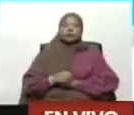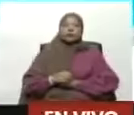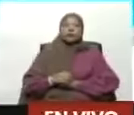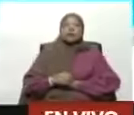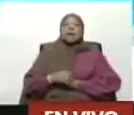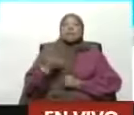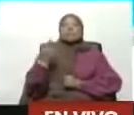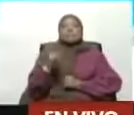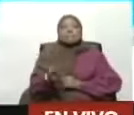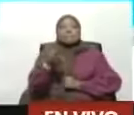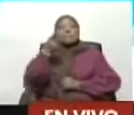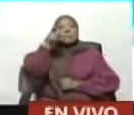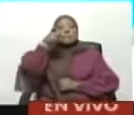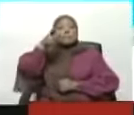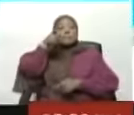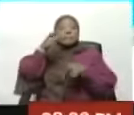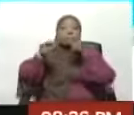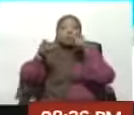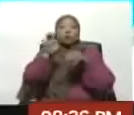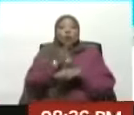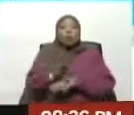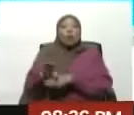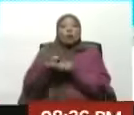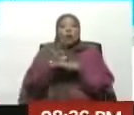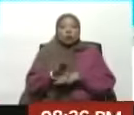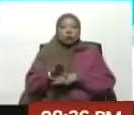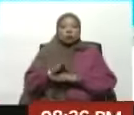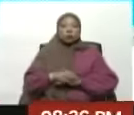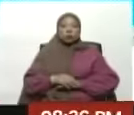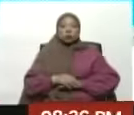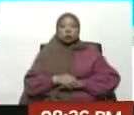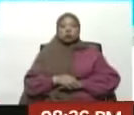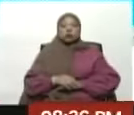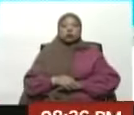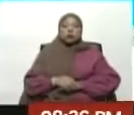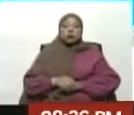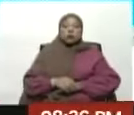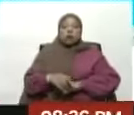patrullaje, vigilancia, protección,